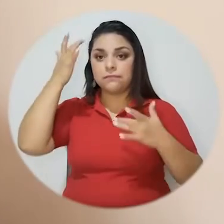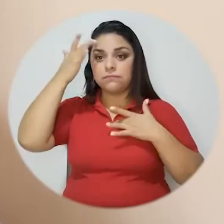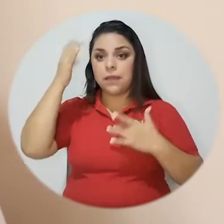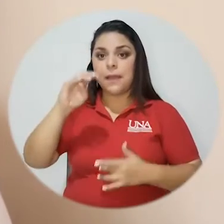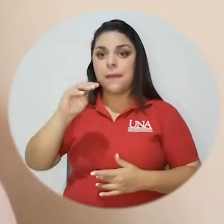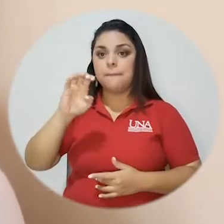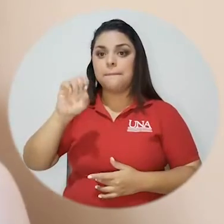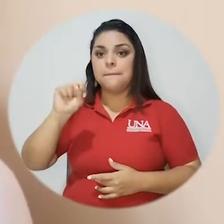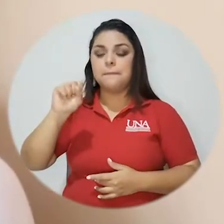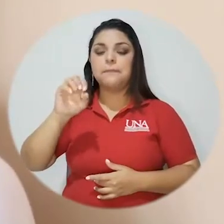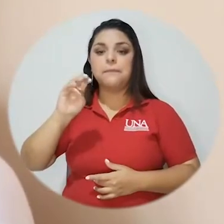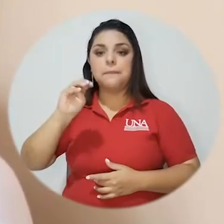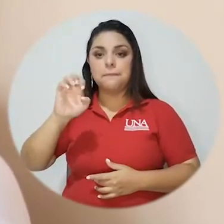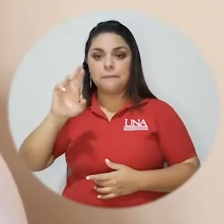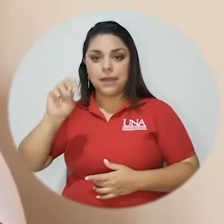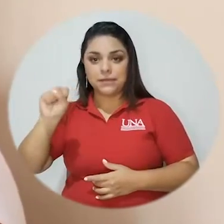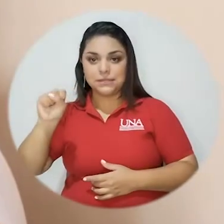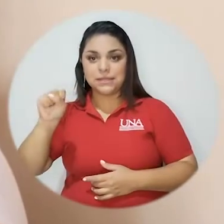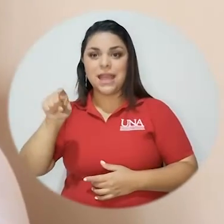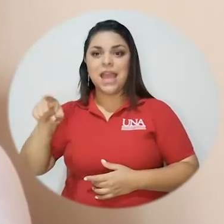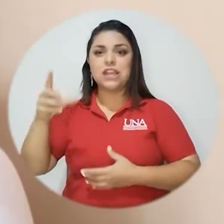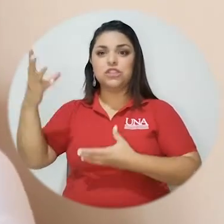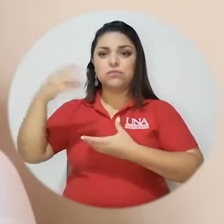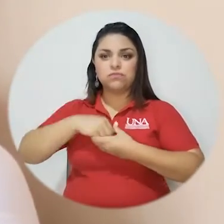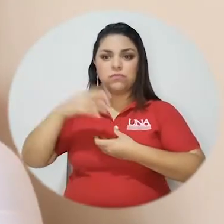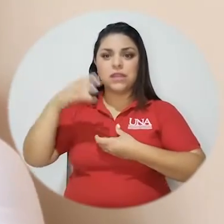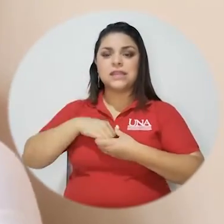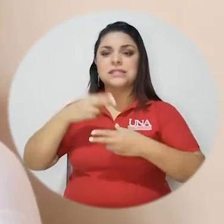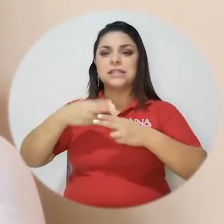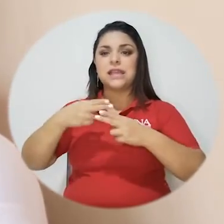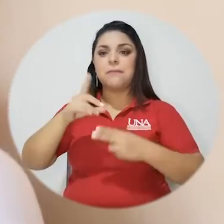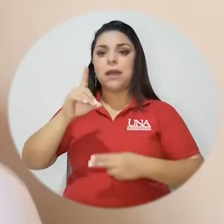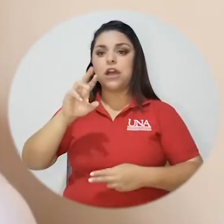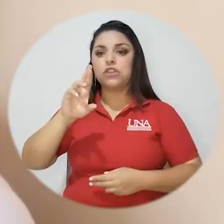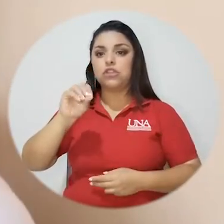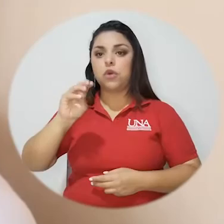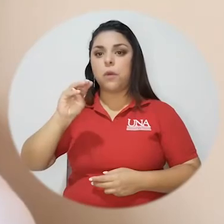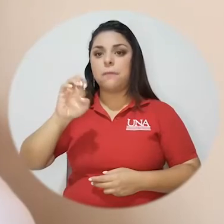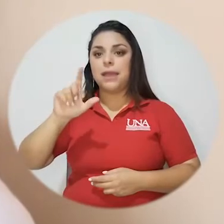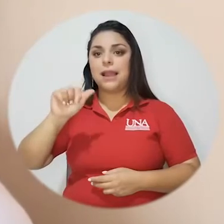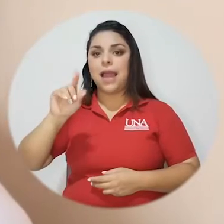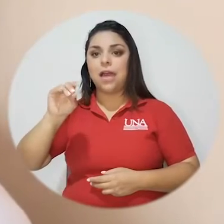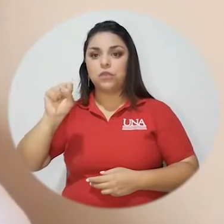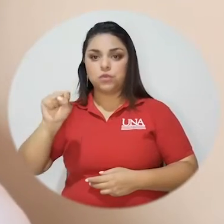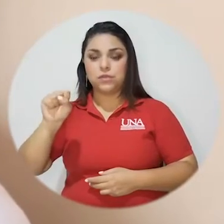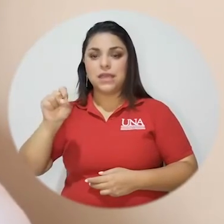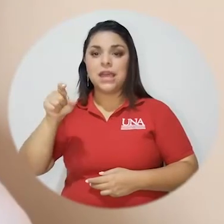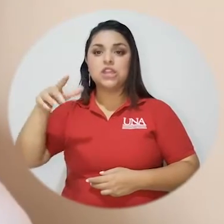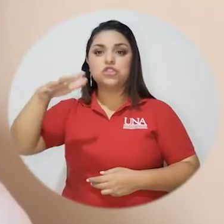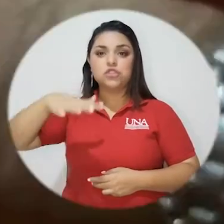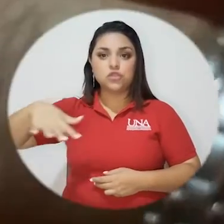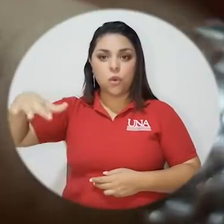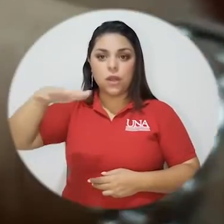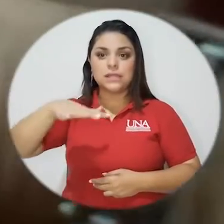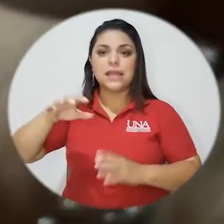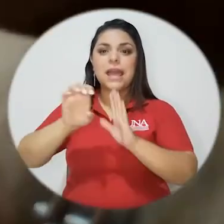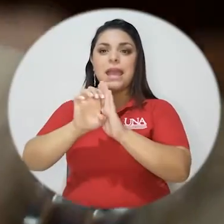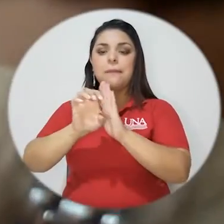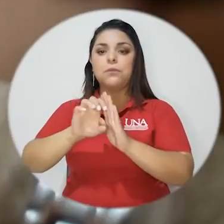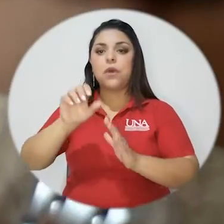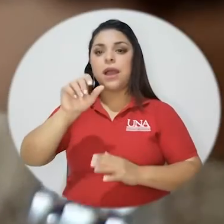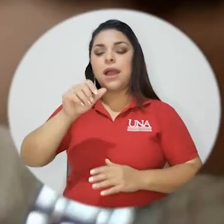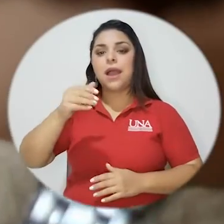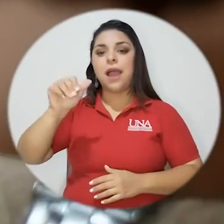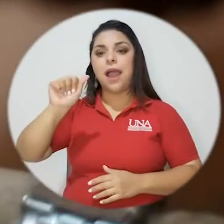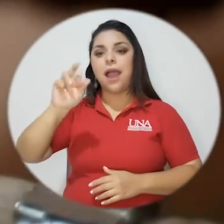situación particular. El reservorio del MERS son los dromedarios, son camélidos, digamos, de las zonas desérticas como Arabia